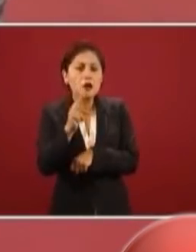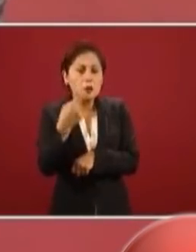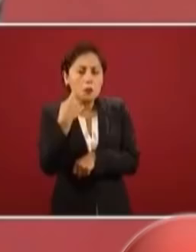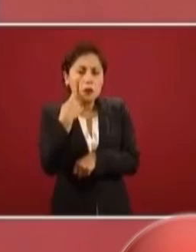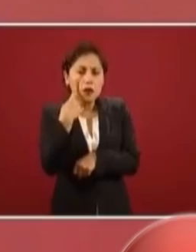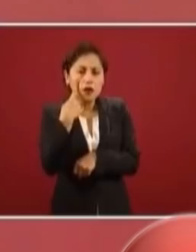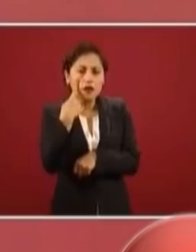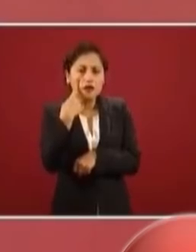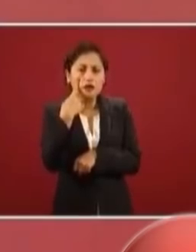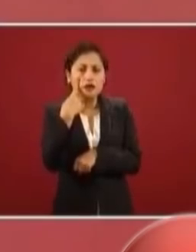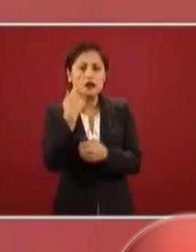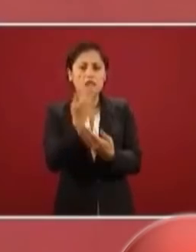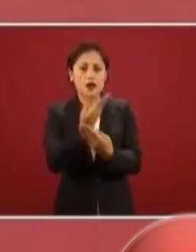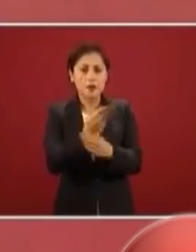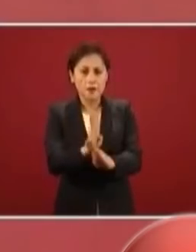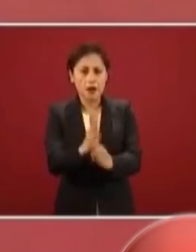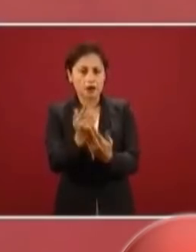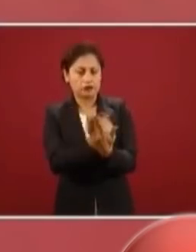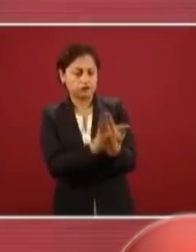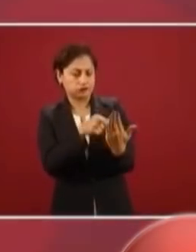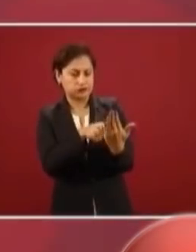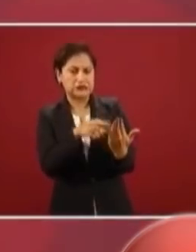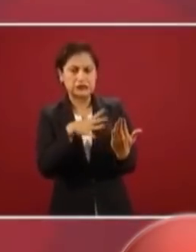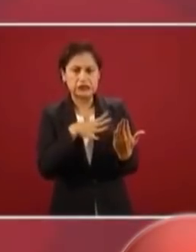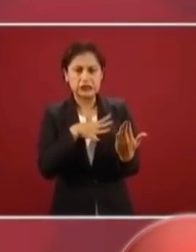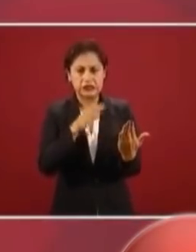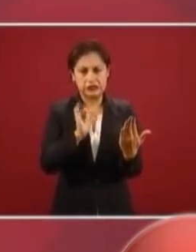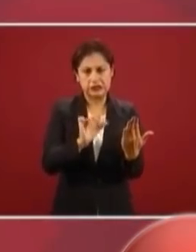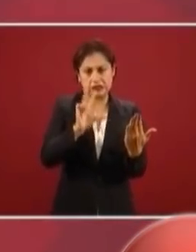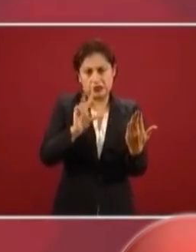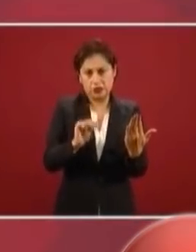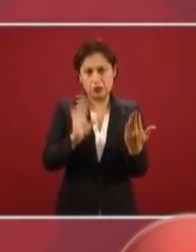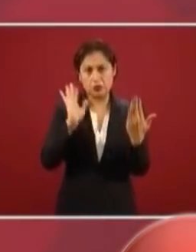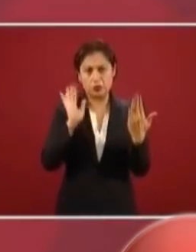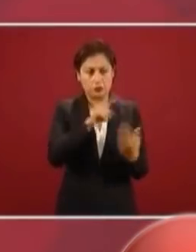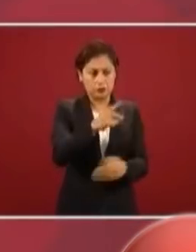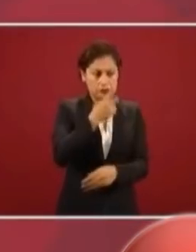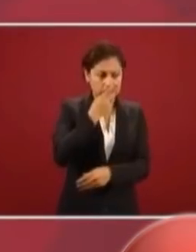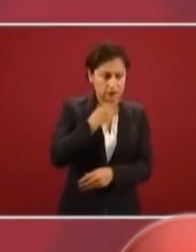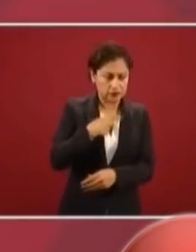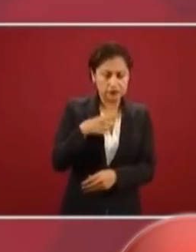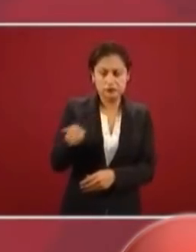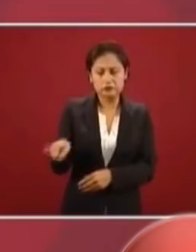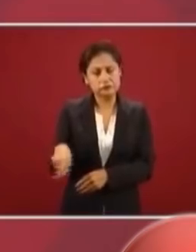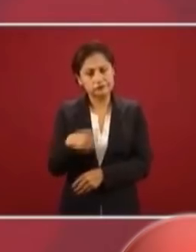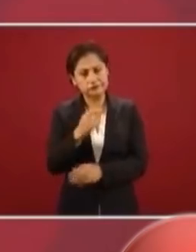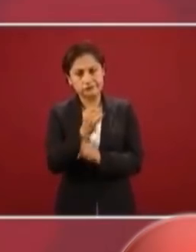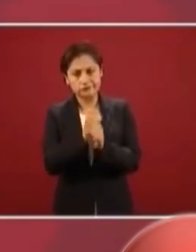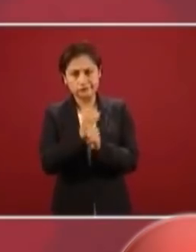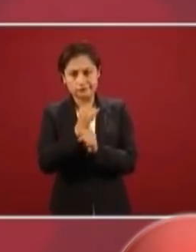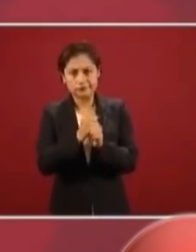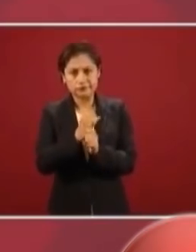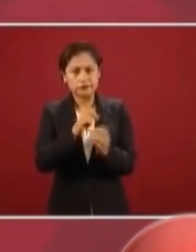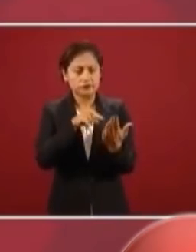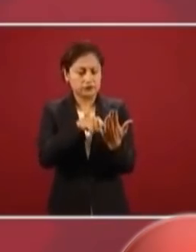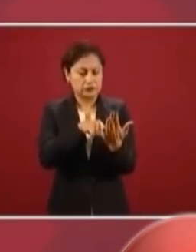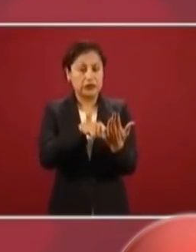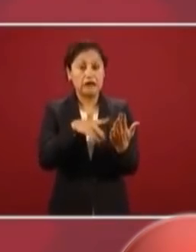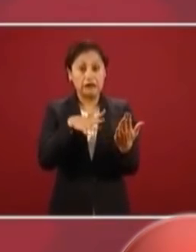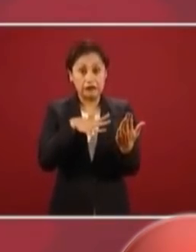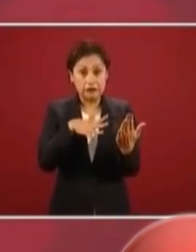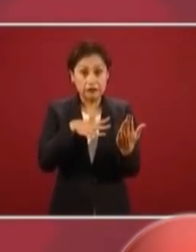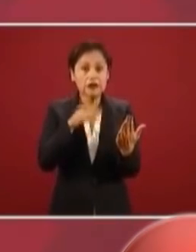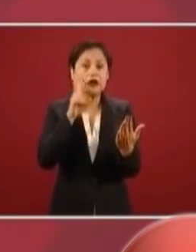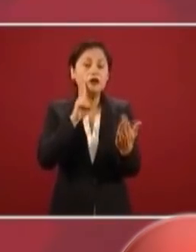sí, o no estas cuentas, si existen, en qué condición legal están, de